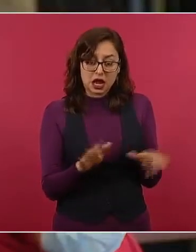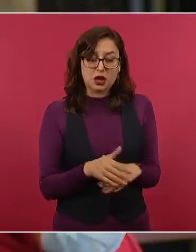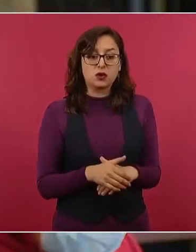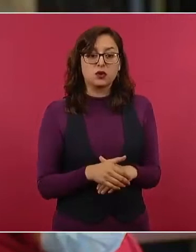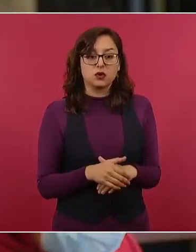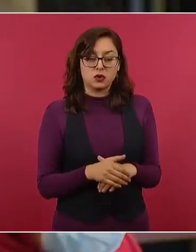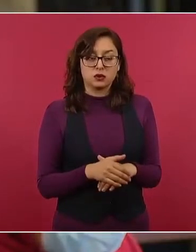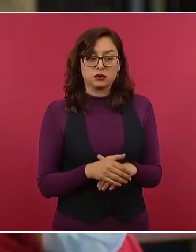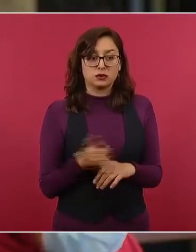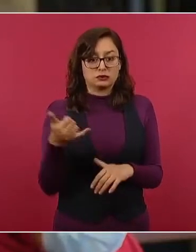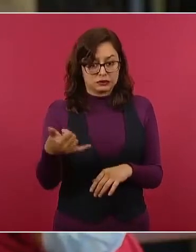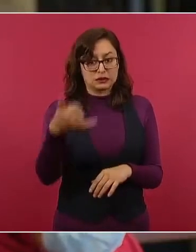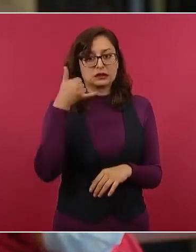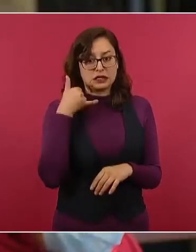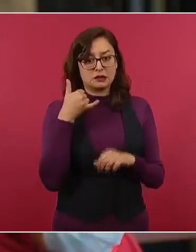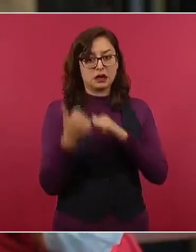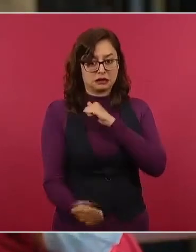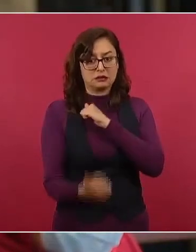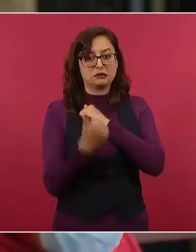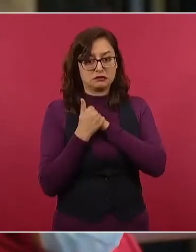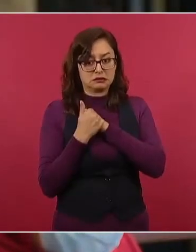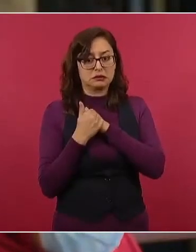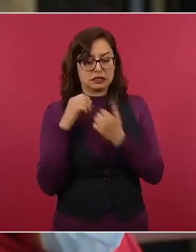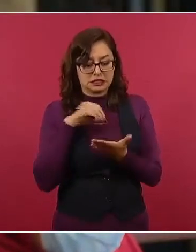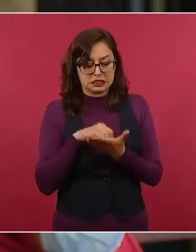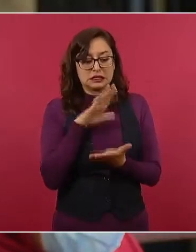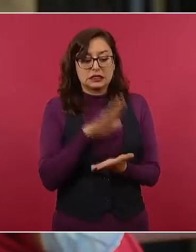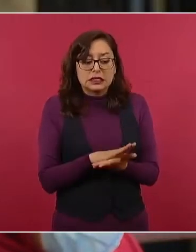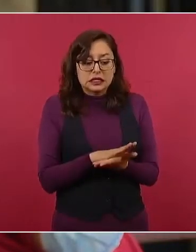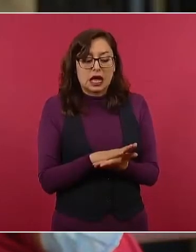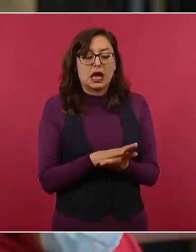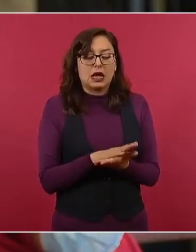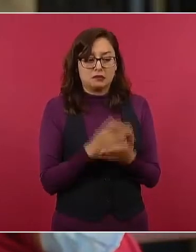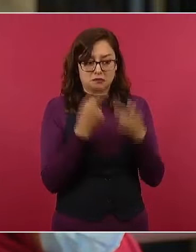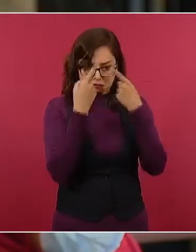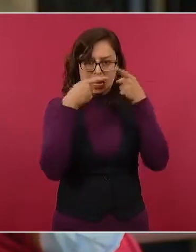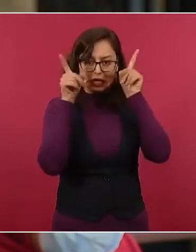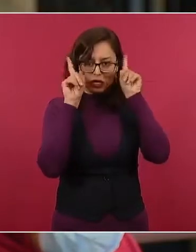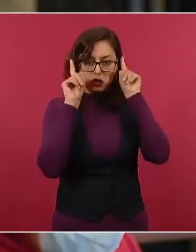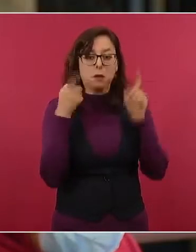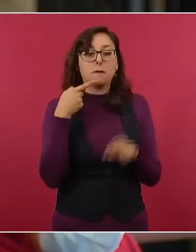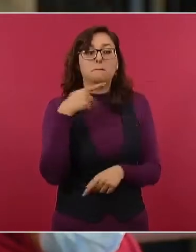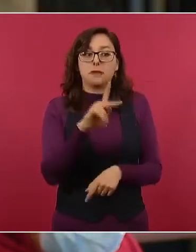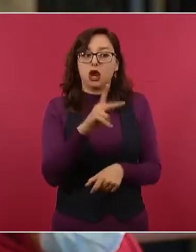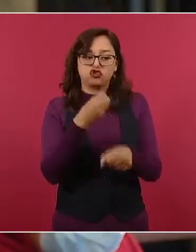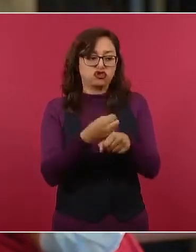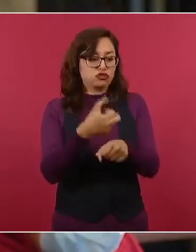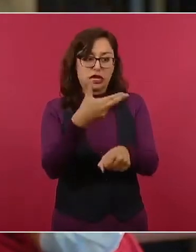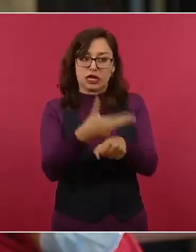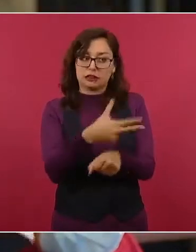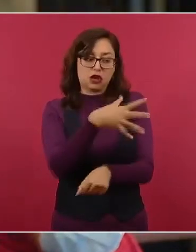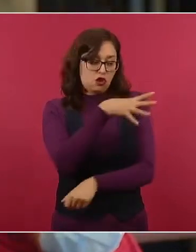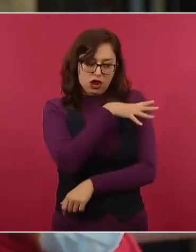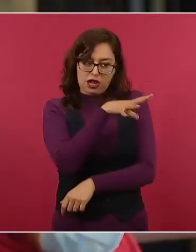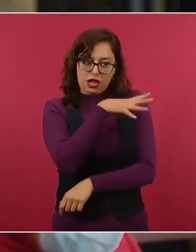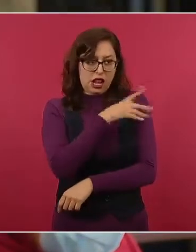pero no es el secretario Ojeda. ¿Y por qué me niego a que no me atienda otra persona? Porque lo mismo que estoy pidiendo desde hace